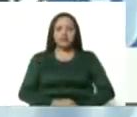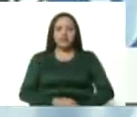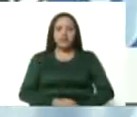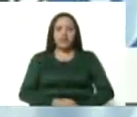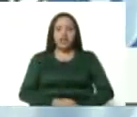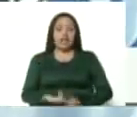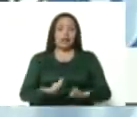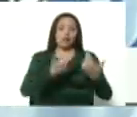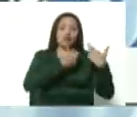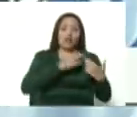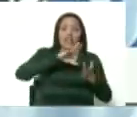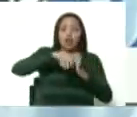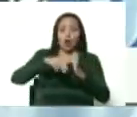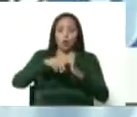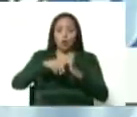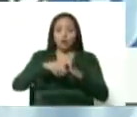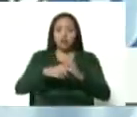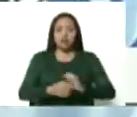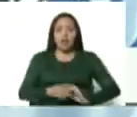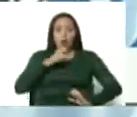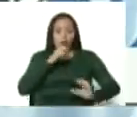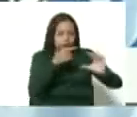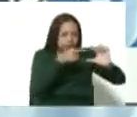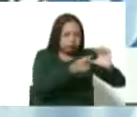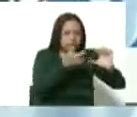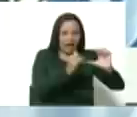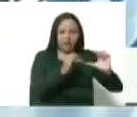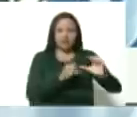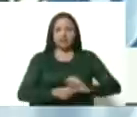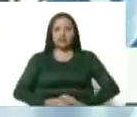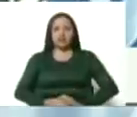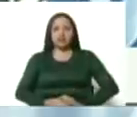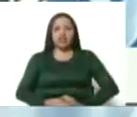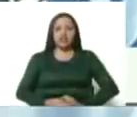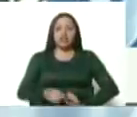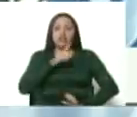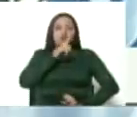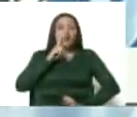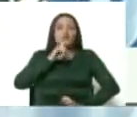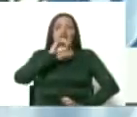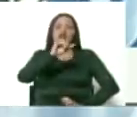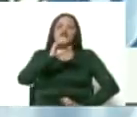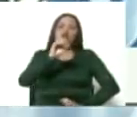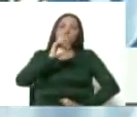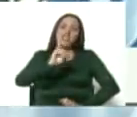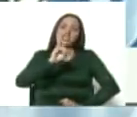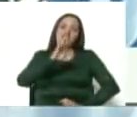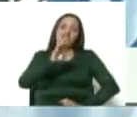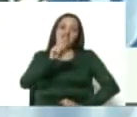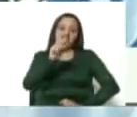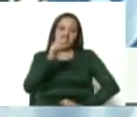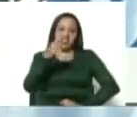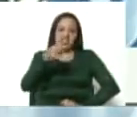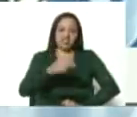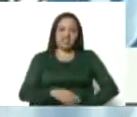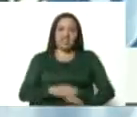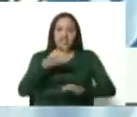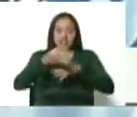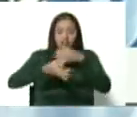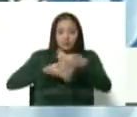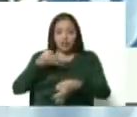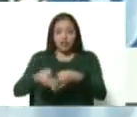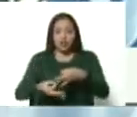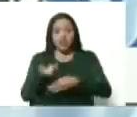robo de los chips, de nombre Joybert Alexis Mijares Mateus, manifestó tener